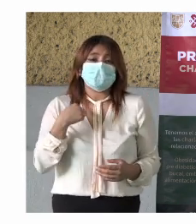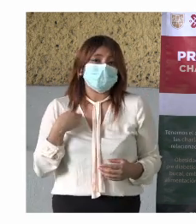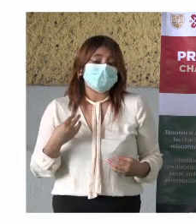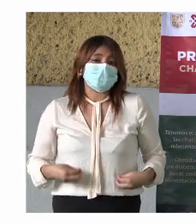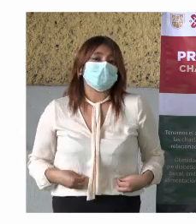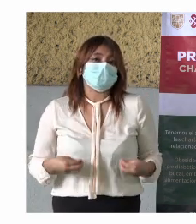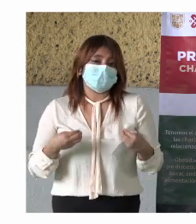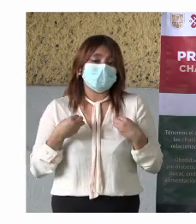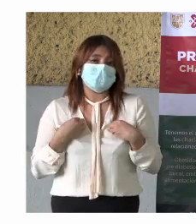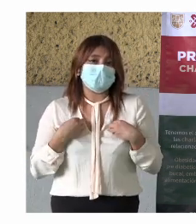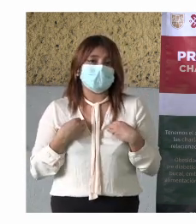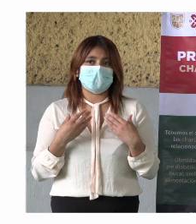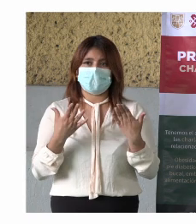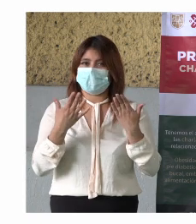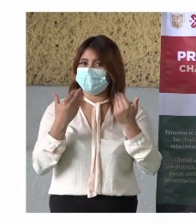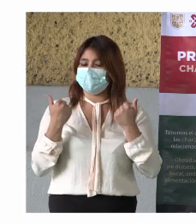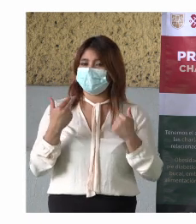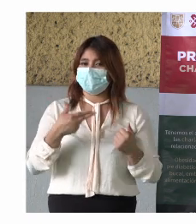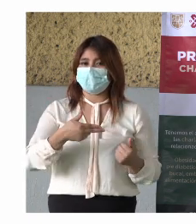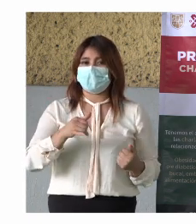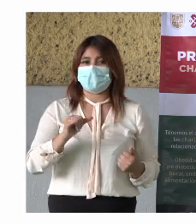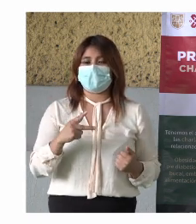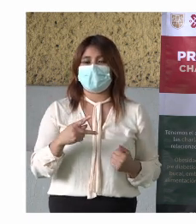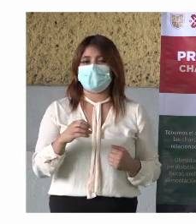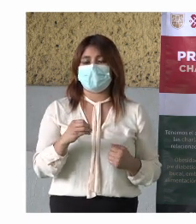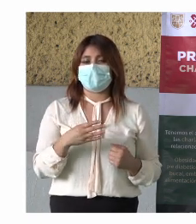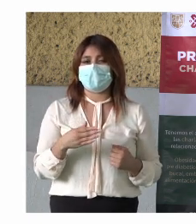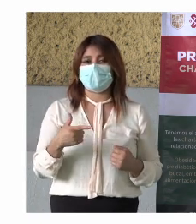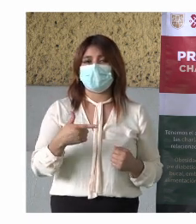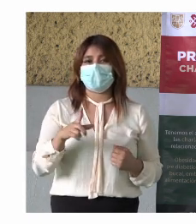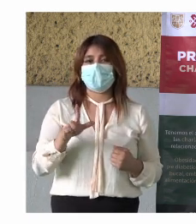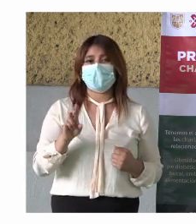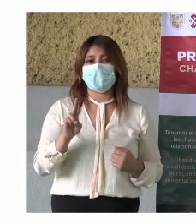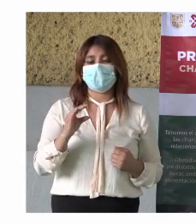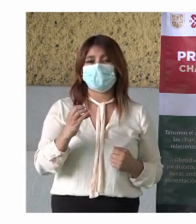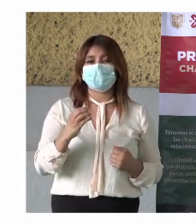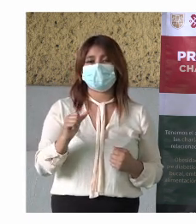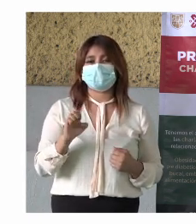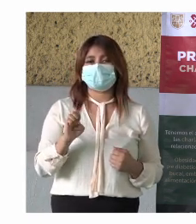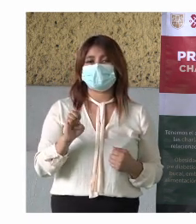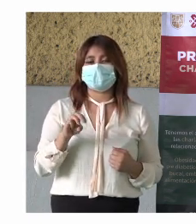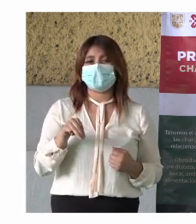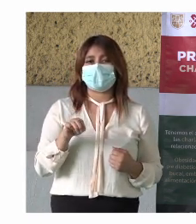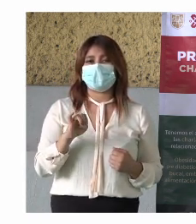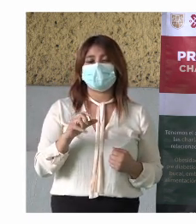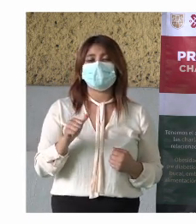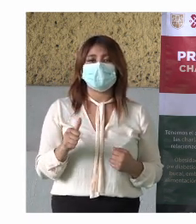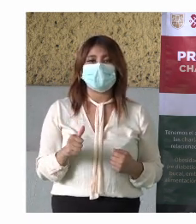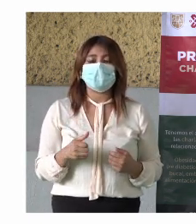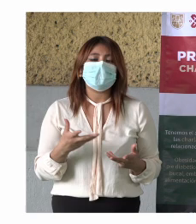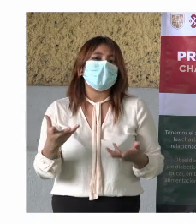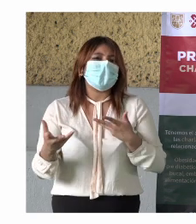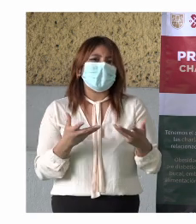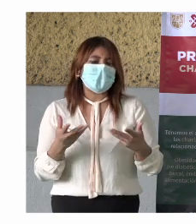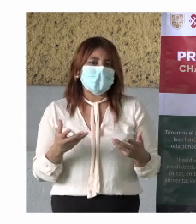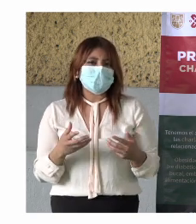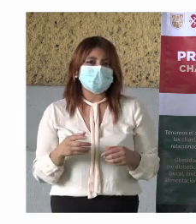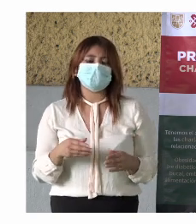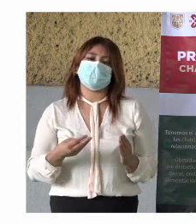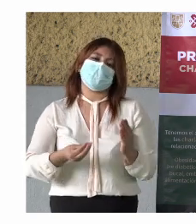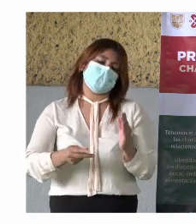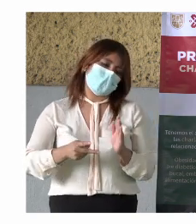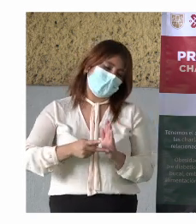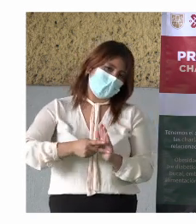de hipoglucemia. Y justamente ahí es donde la metformina también va a estar actuando. Nuevamente, el hígado metaboliza